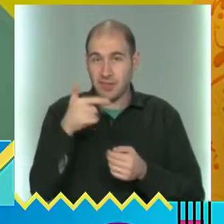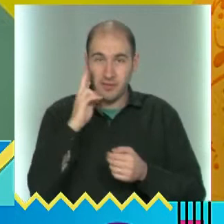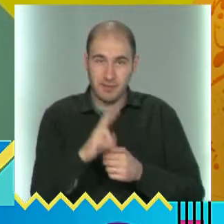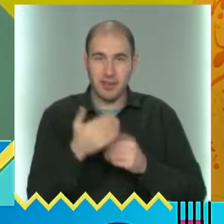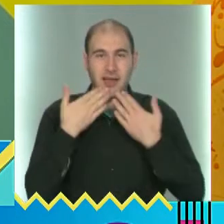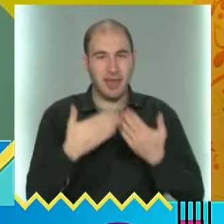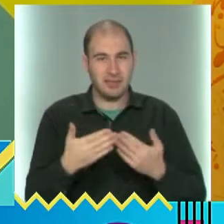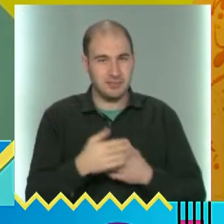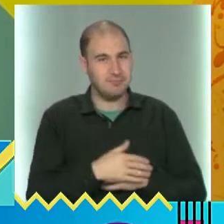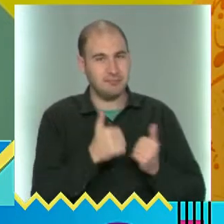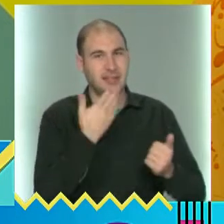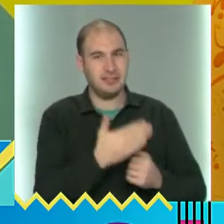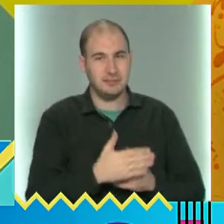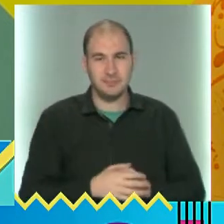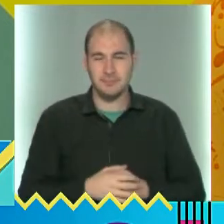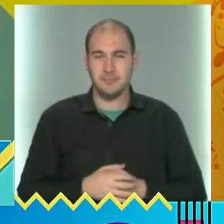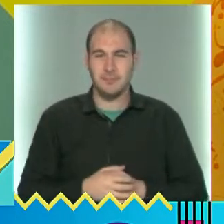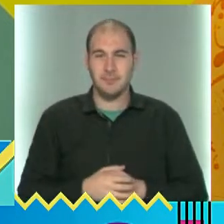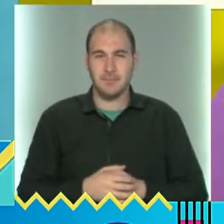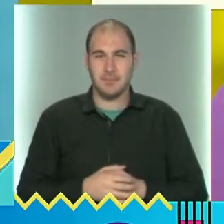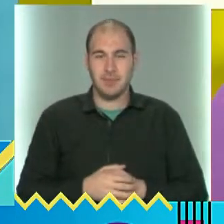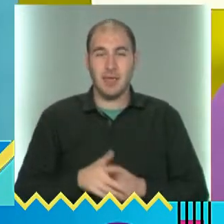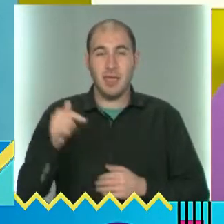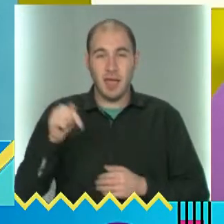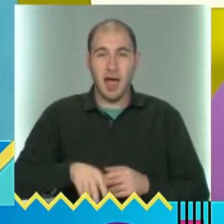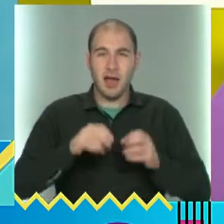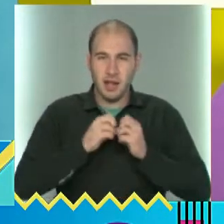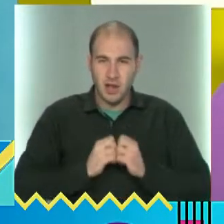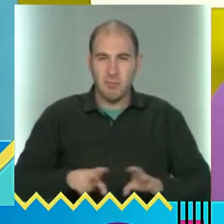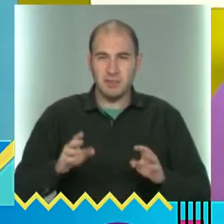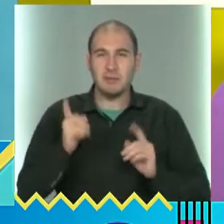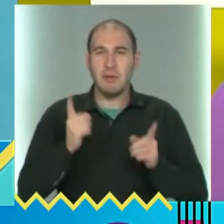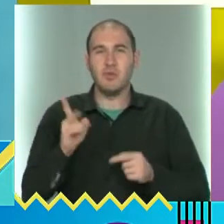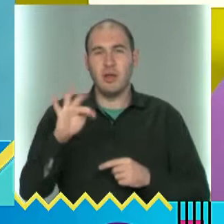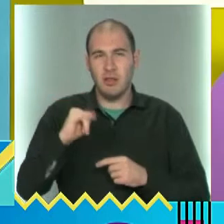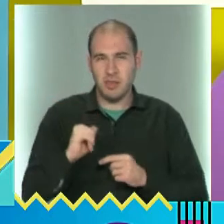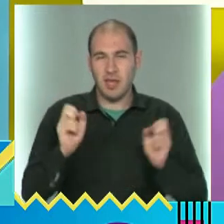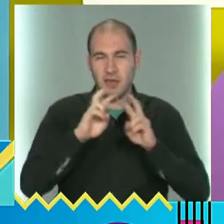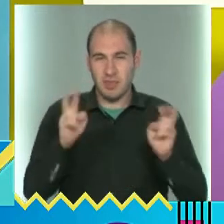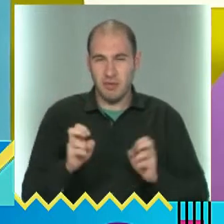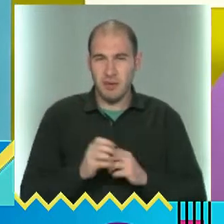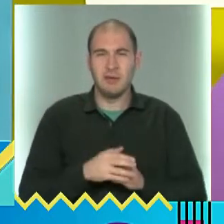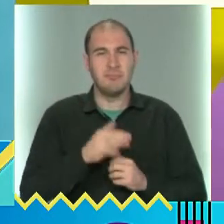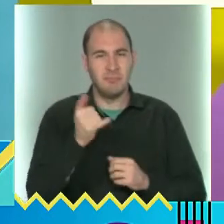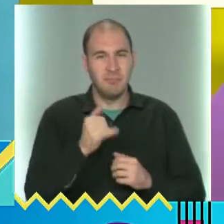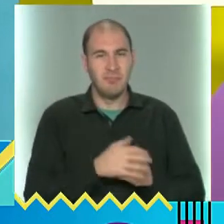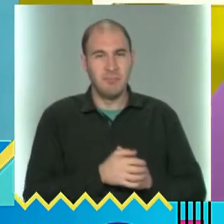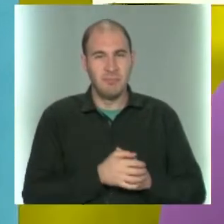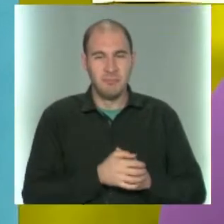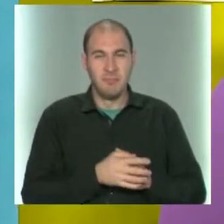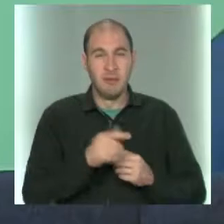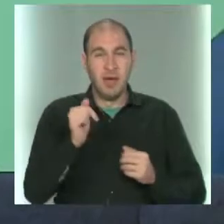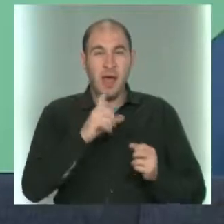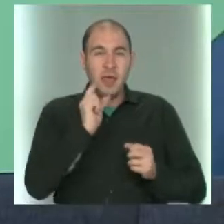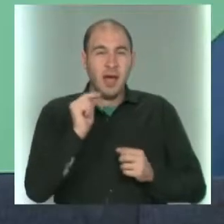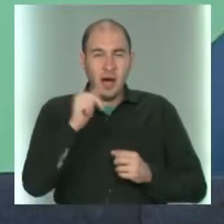Muchísimas gracias, Nelson, por estar acá. Muchísimas gracias. Bueno, ahora sí, arrancamos como todos los días con la columna. Así es. Empezamos nuestra charla. Así es, Fer. Bueno, en el